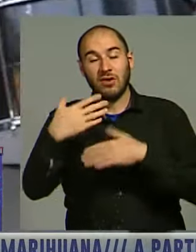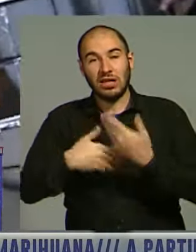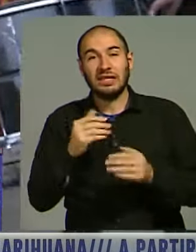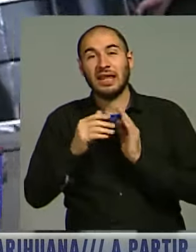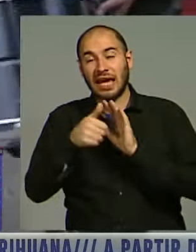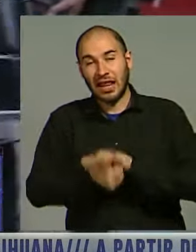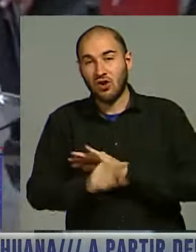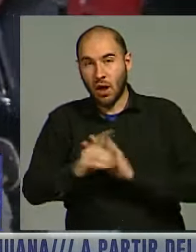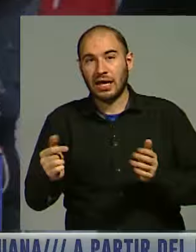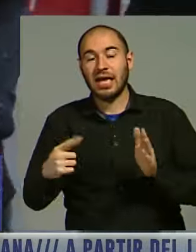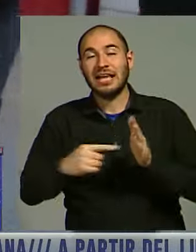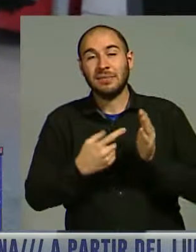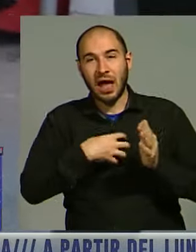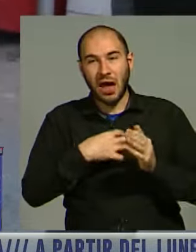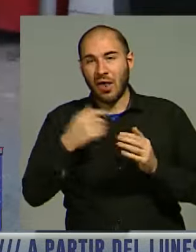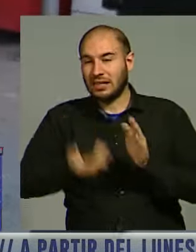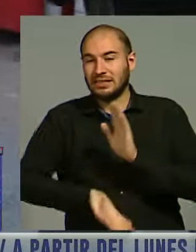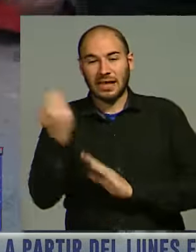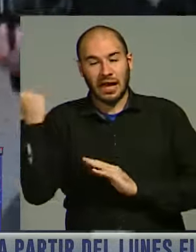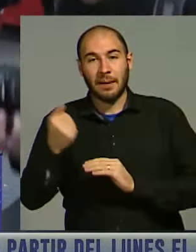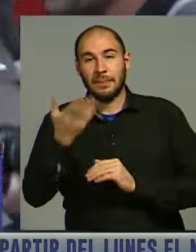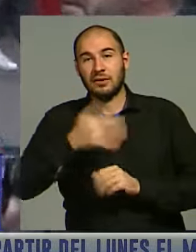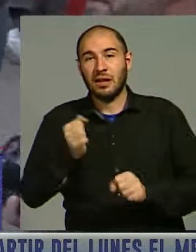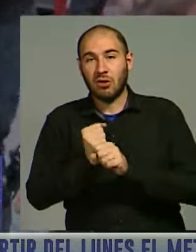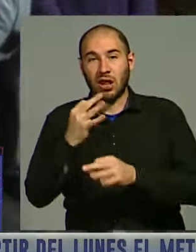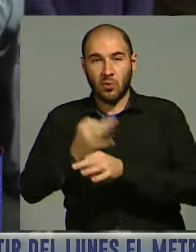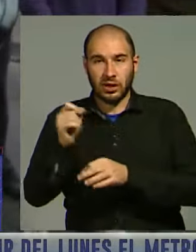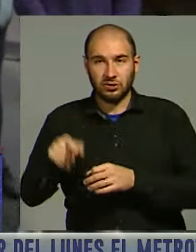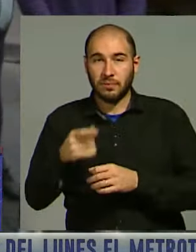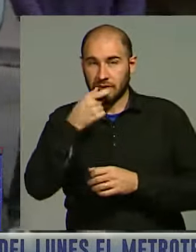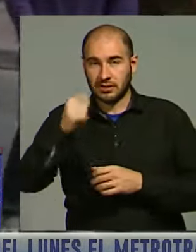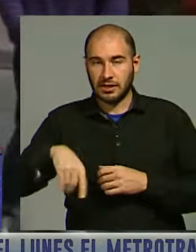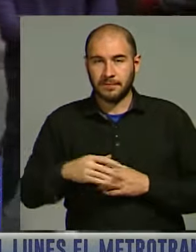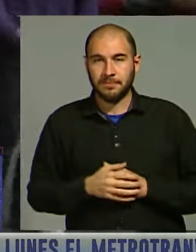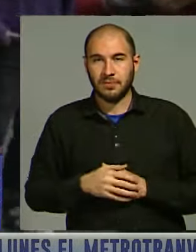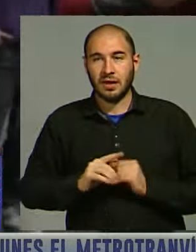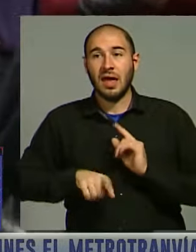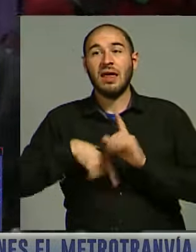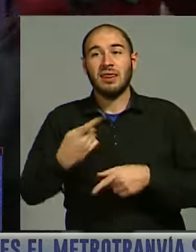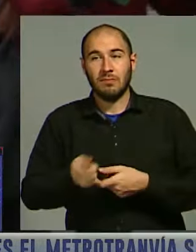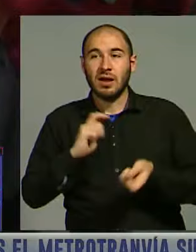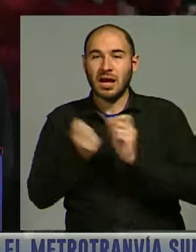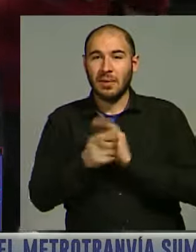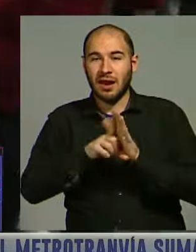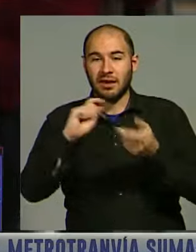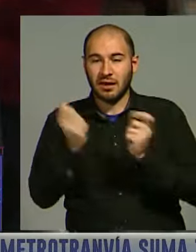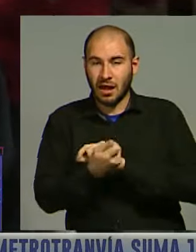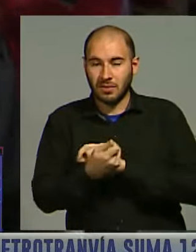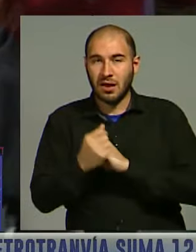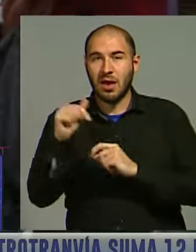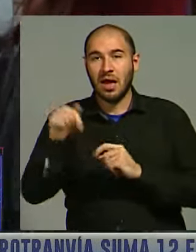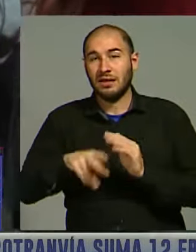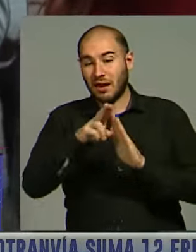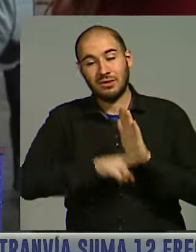en aula se le restringió esta posibilidad a las trabajadoras de la educación de Mendoza. Uh-huh. Aunque después eso se modificó por ley, eso nunca ha